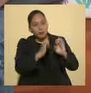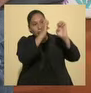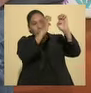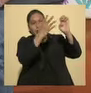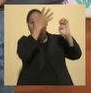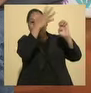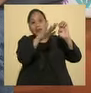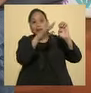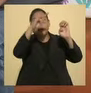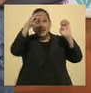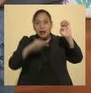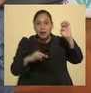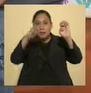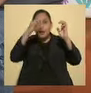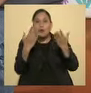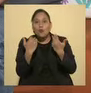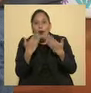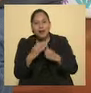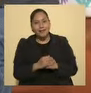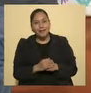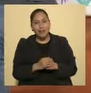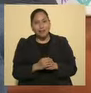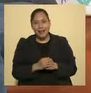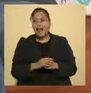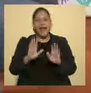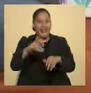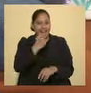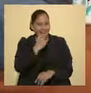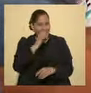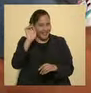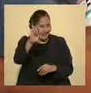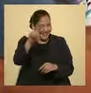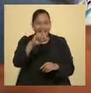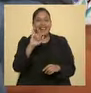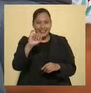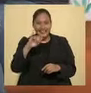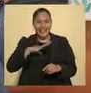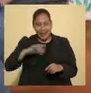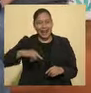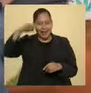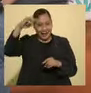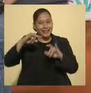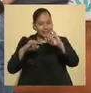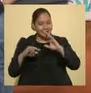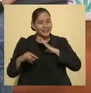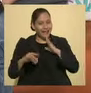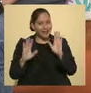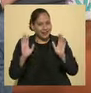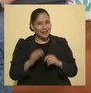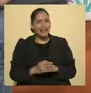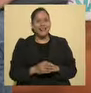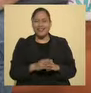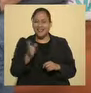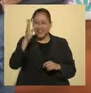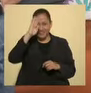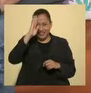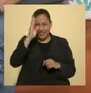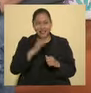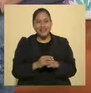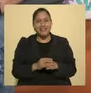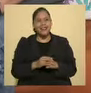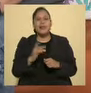tiene elevador. No, sí tiene elevador. Sí tiene elevador. ¡Qué bárbaros!